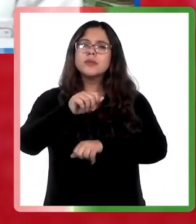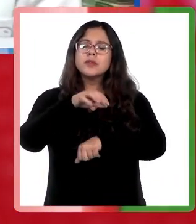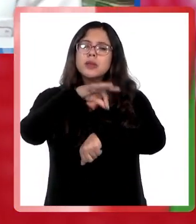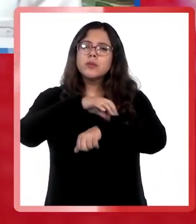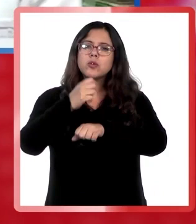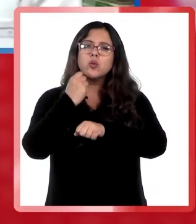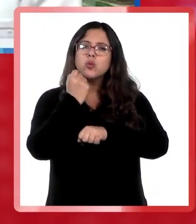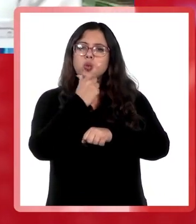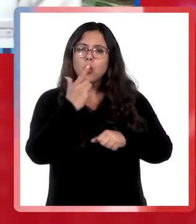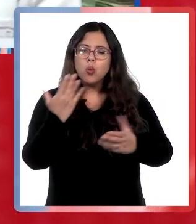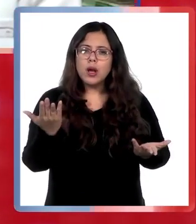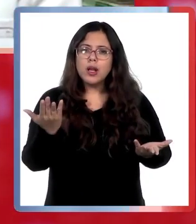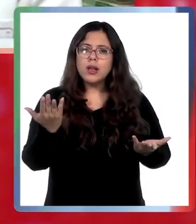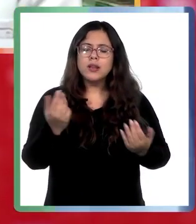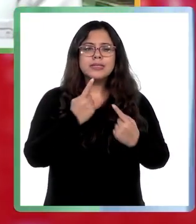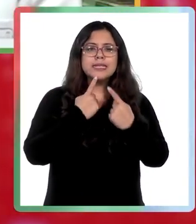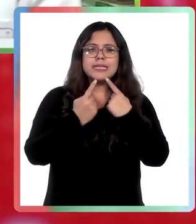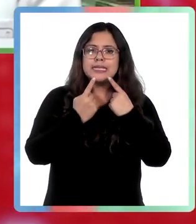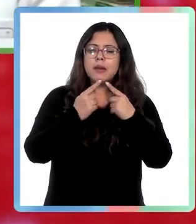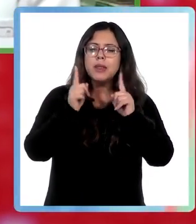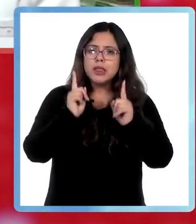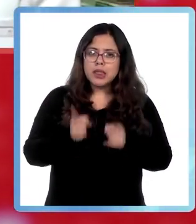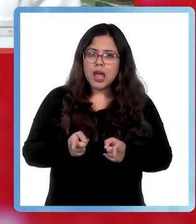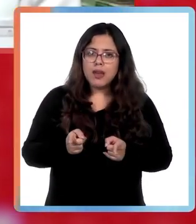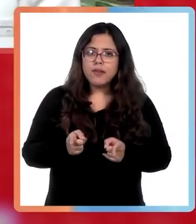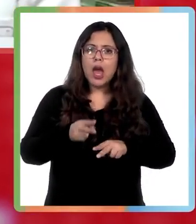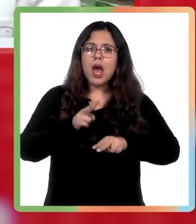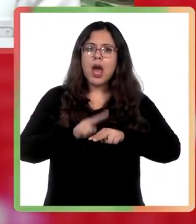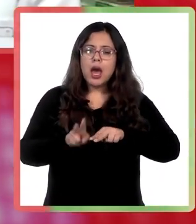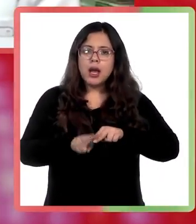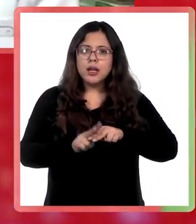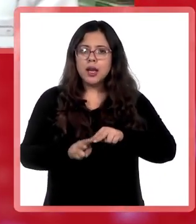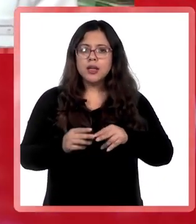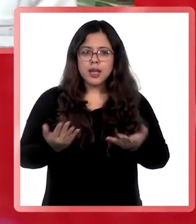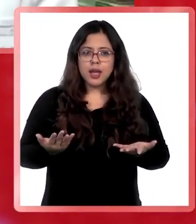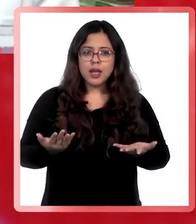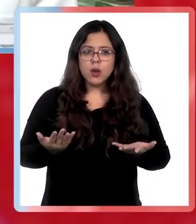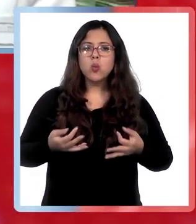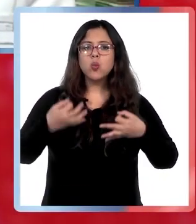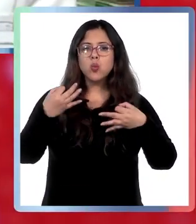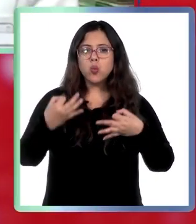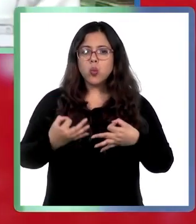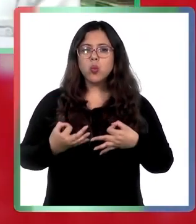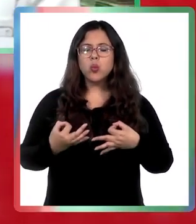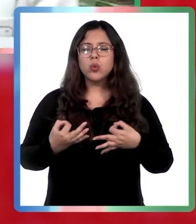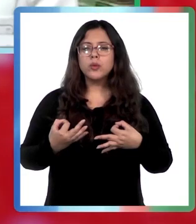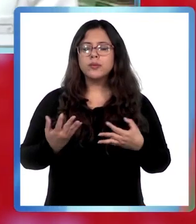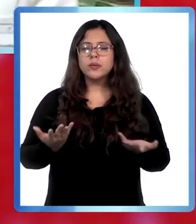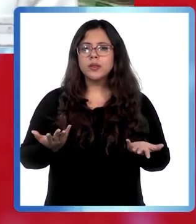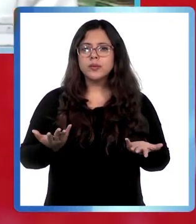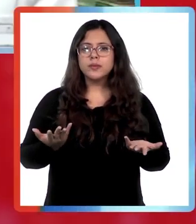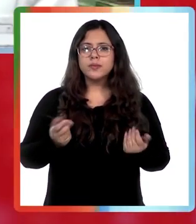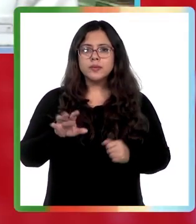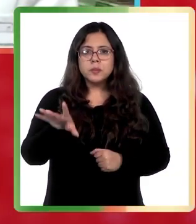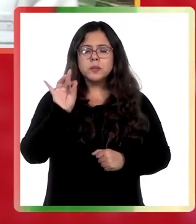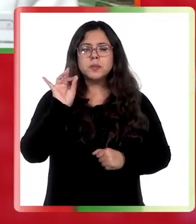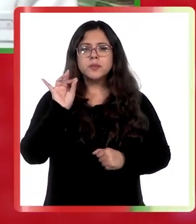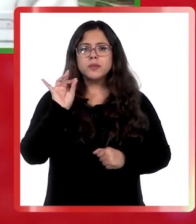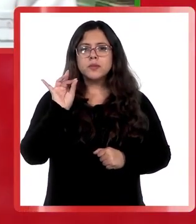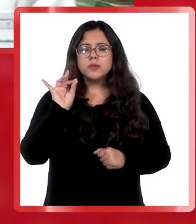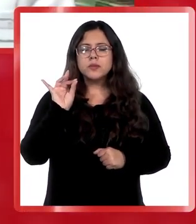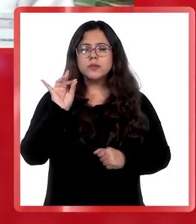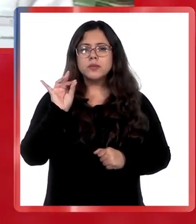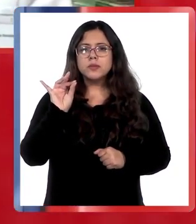Doctor, cuáles son los exámenes que hay que hacerse para quizás